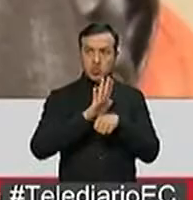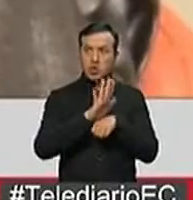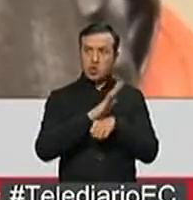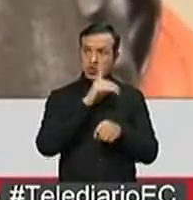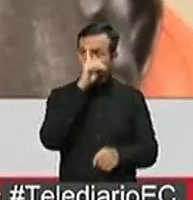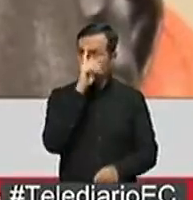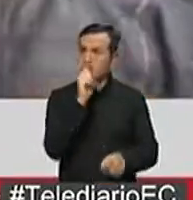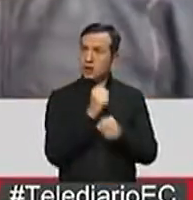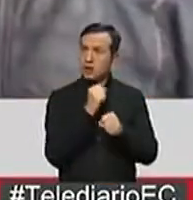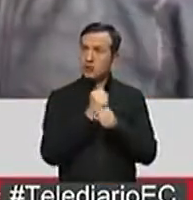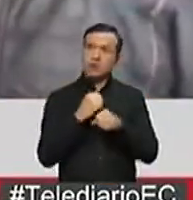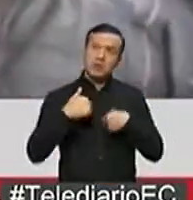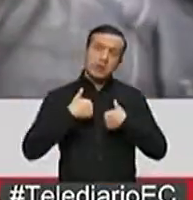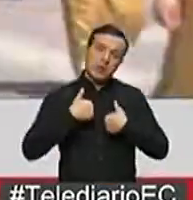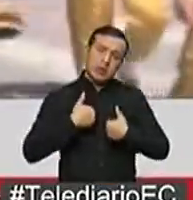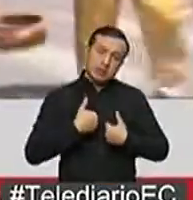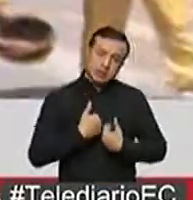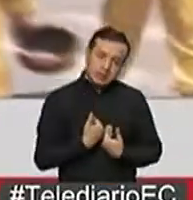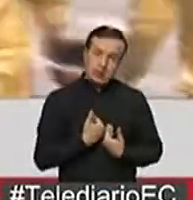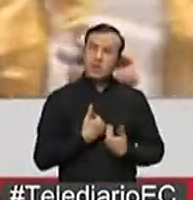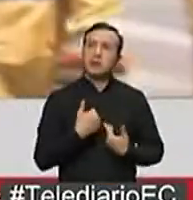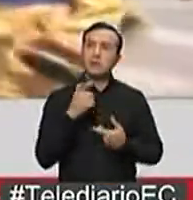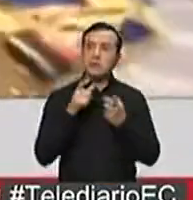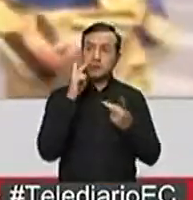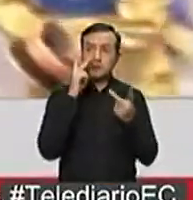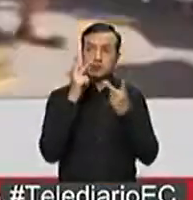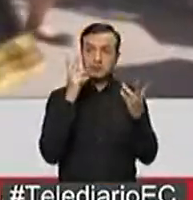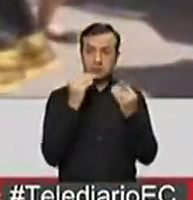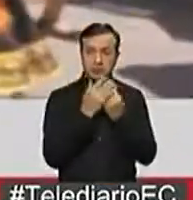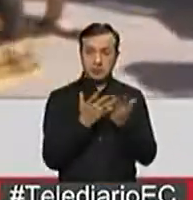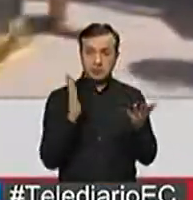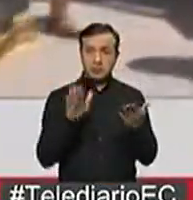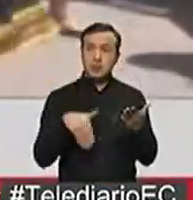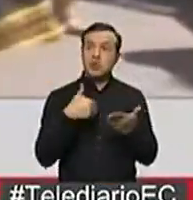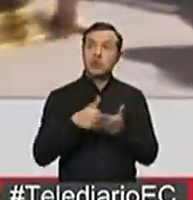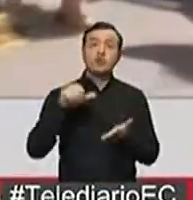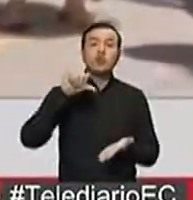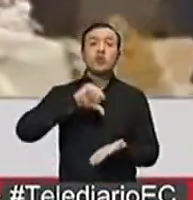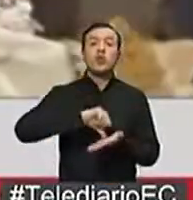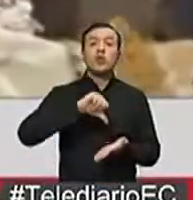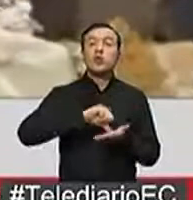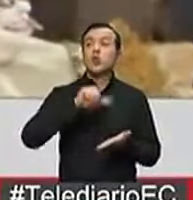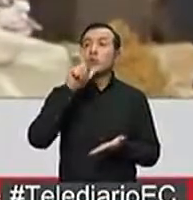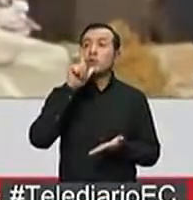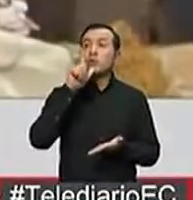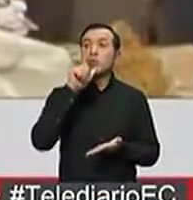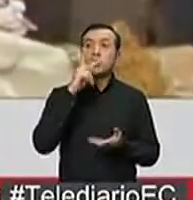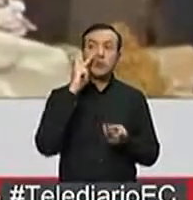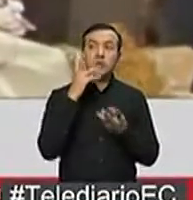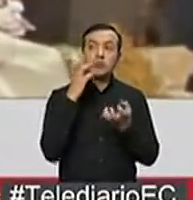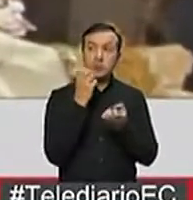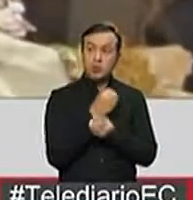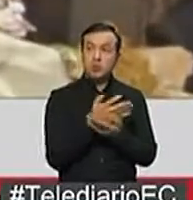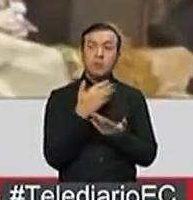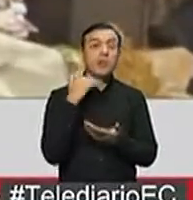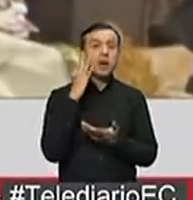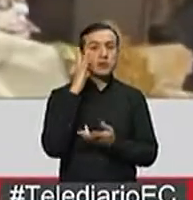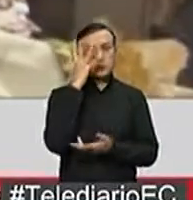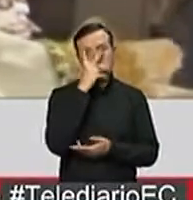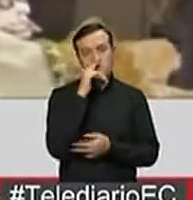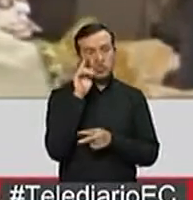Trabajo agotador para deleitar a los turistas que visitaron la ciudad de La Tacunga. Porque se trata de brindar el mejor espectáculo